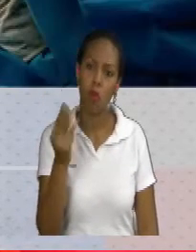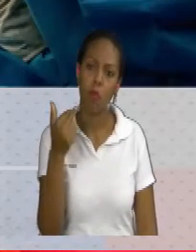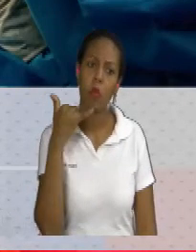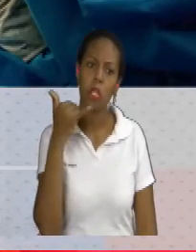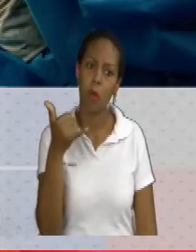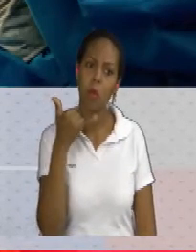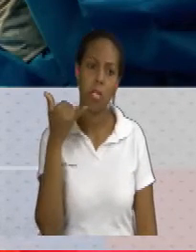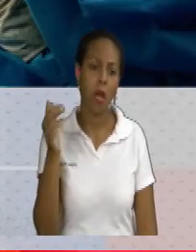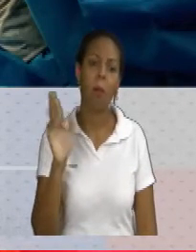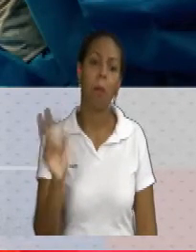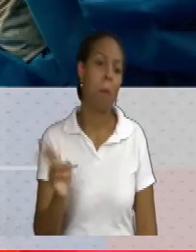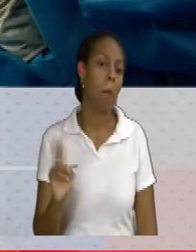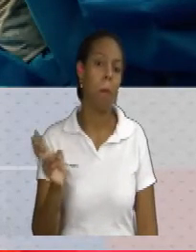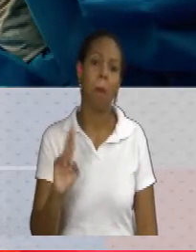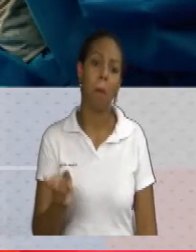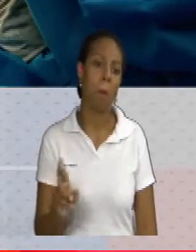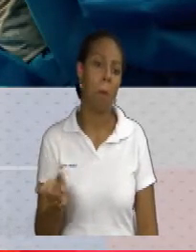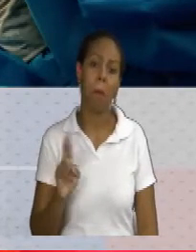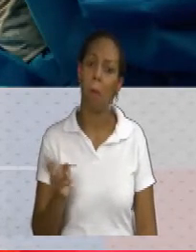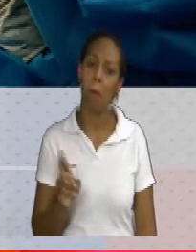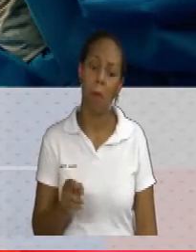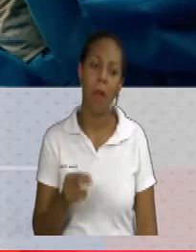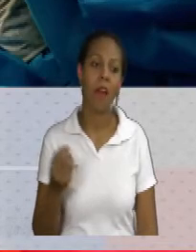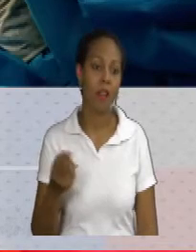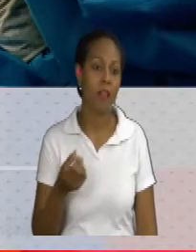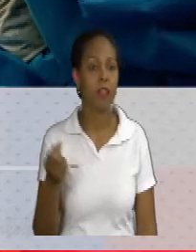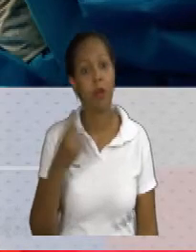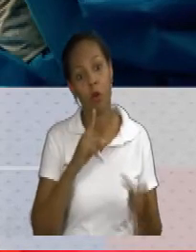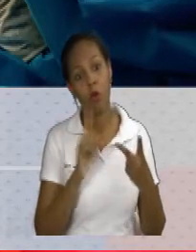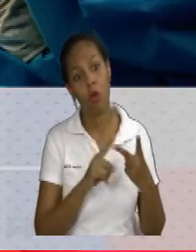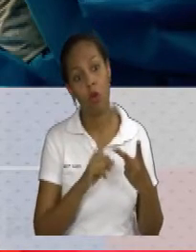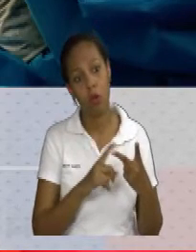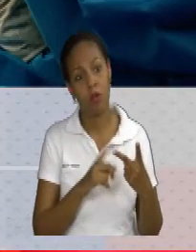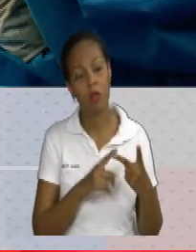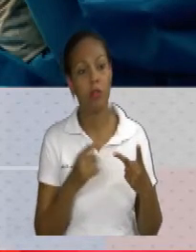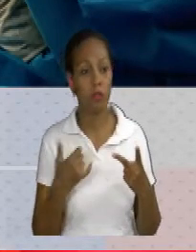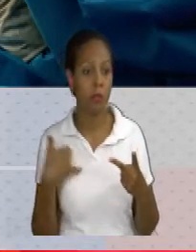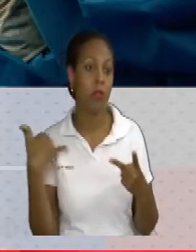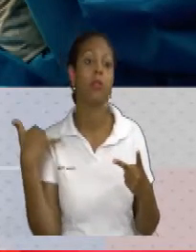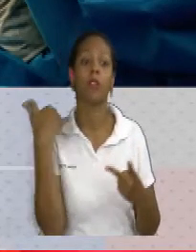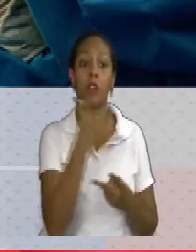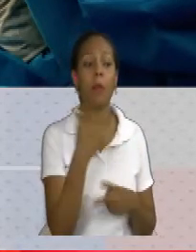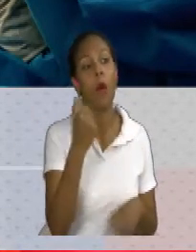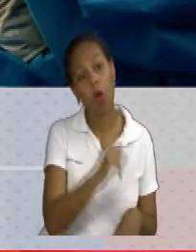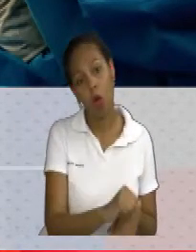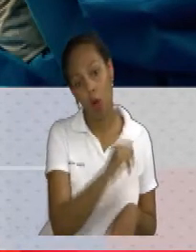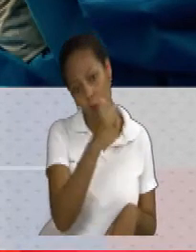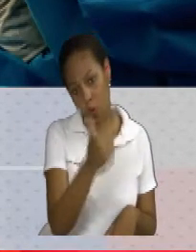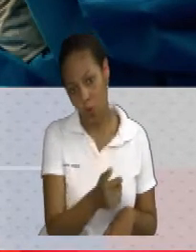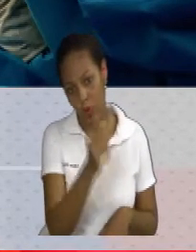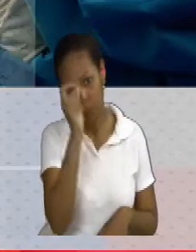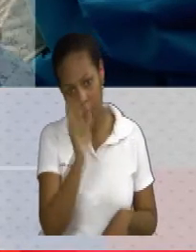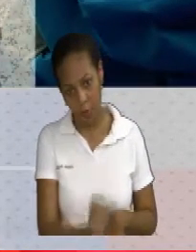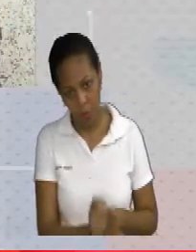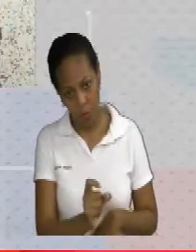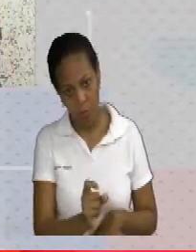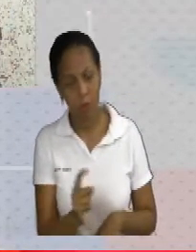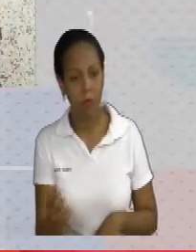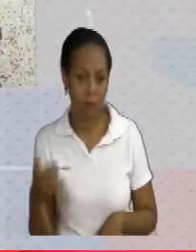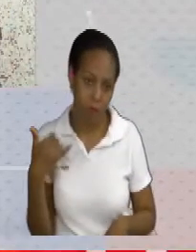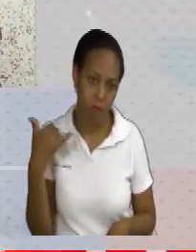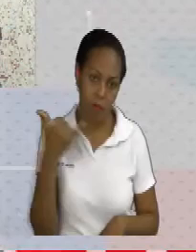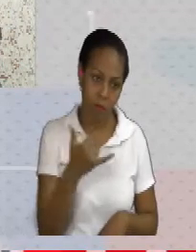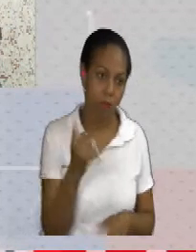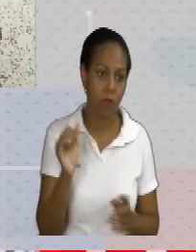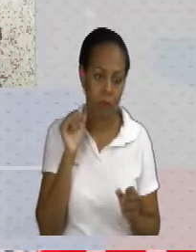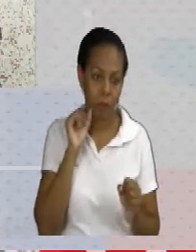y no contesta nadie. Entonces, como una segunda o tercera opción de un contacto telefónico para podernos comunicar con